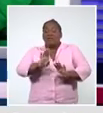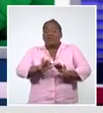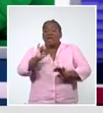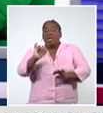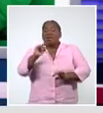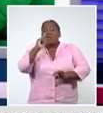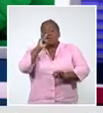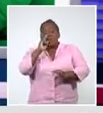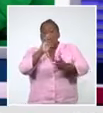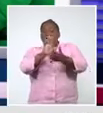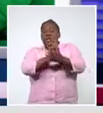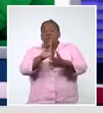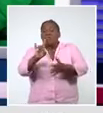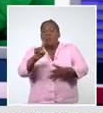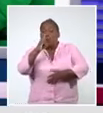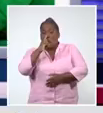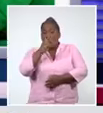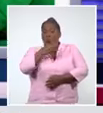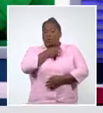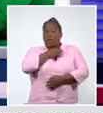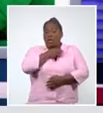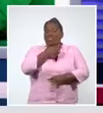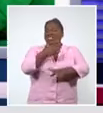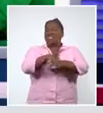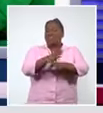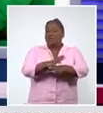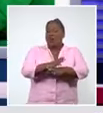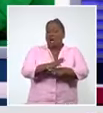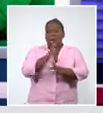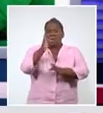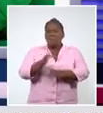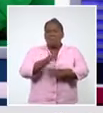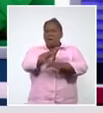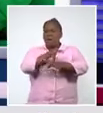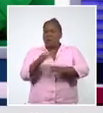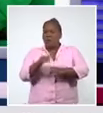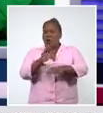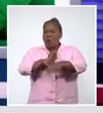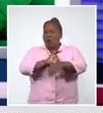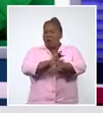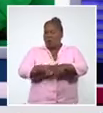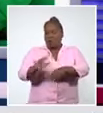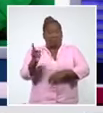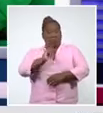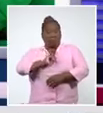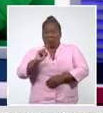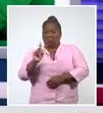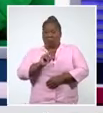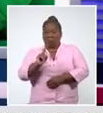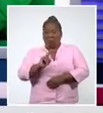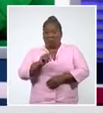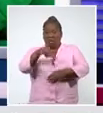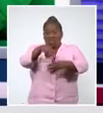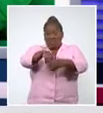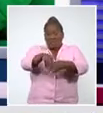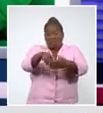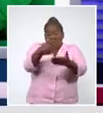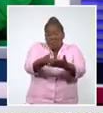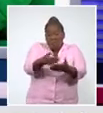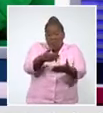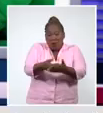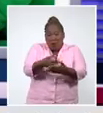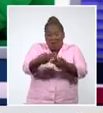año de evolución y no se tiene total claridad. Incluso entre uno de los ensayos que se hacen con las